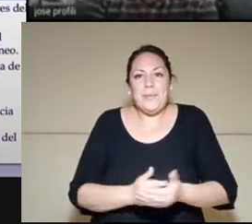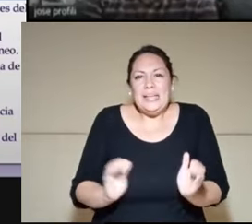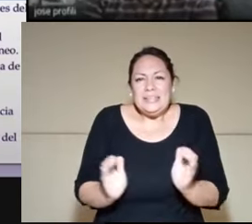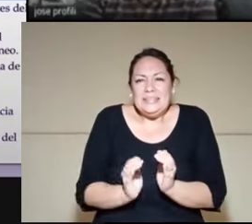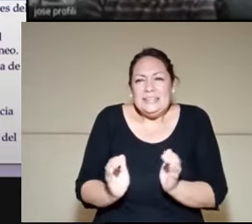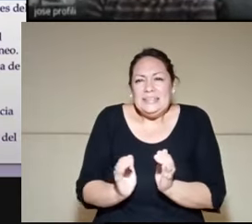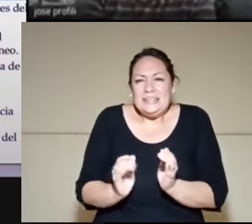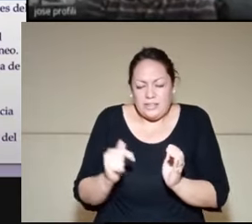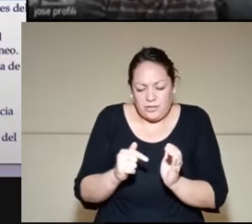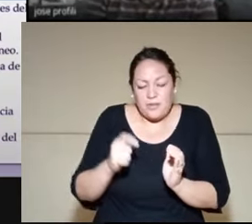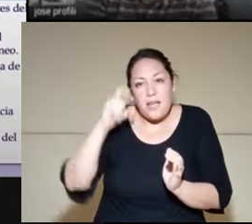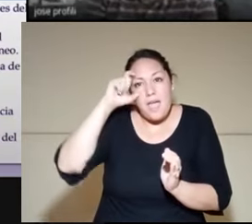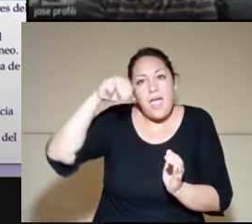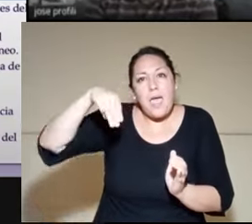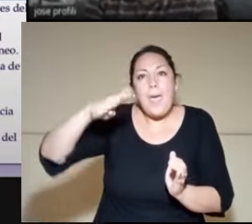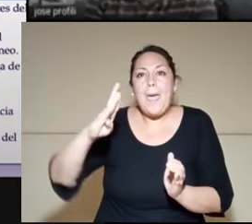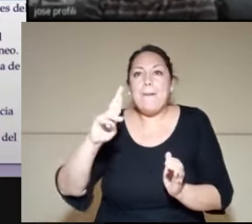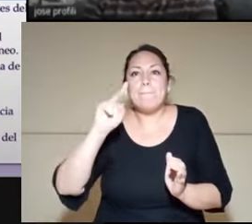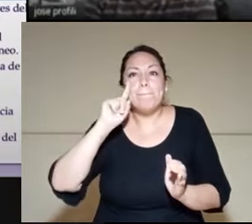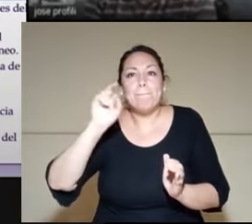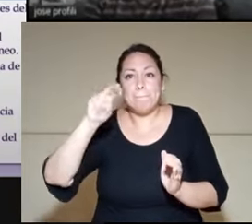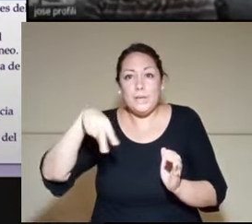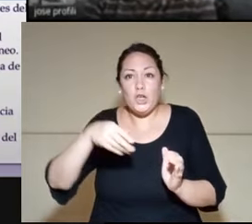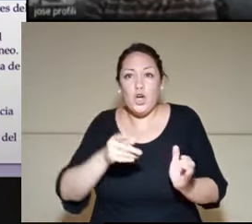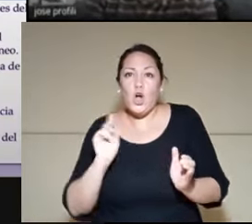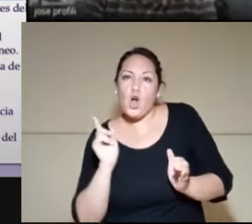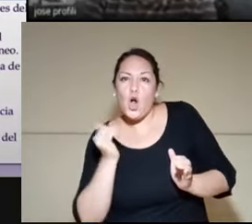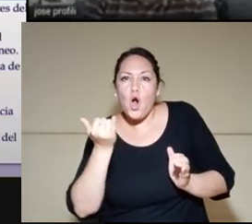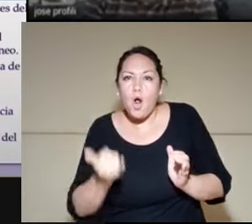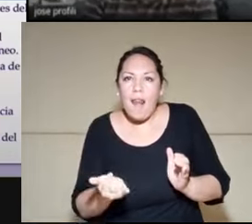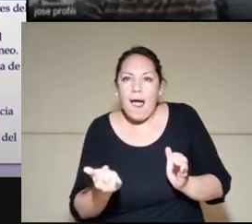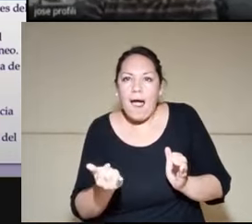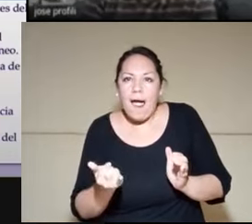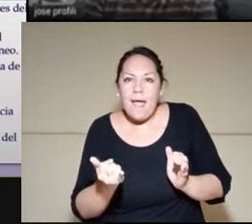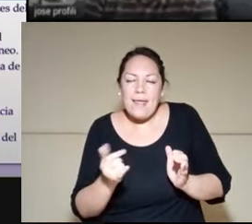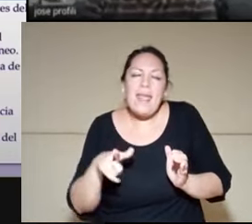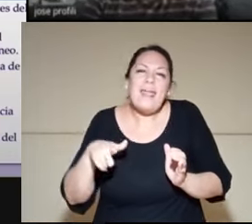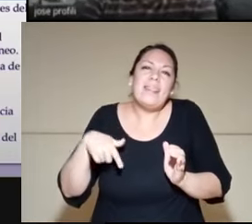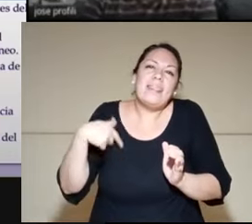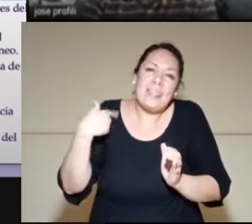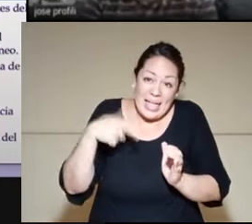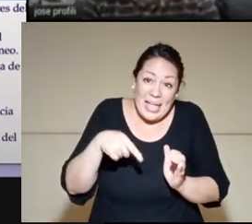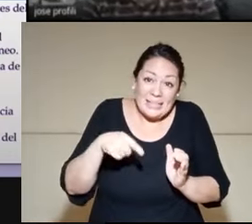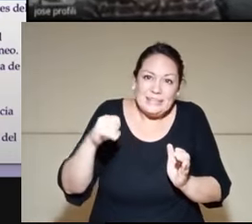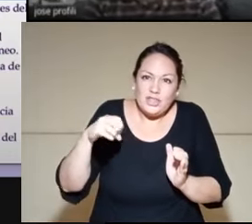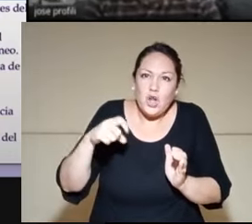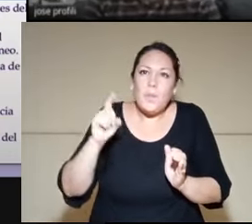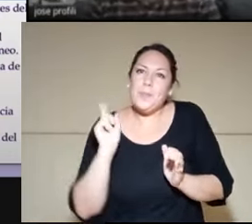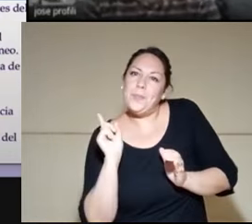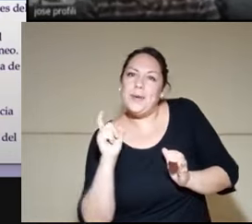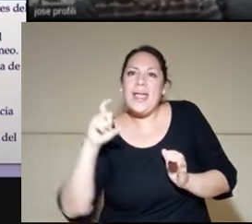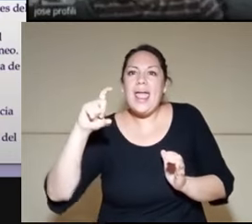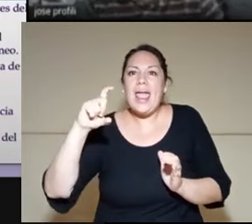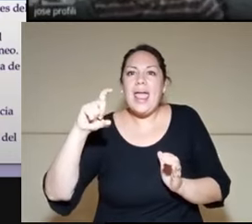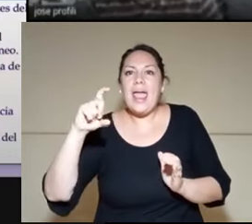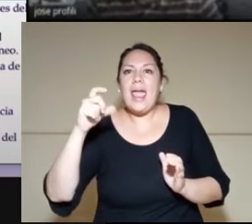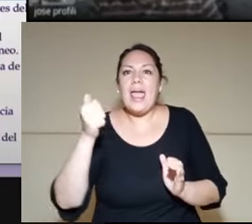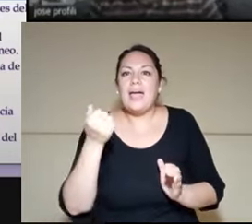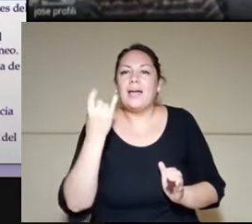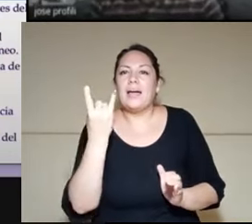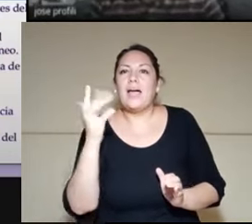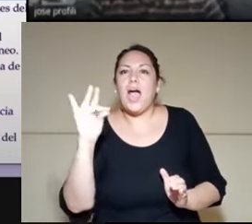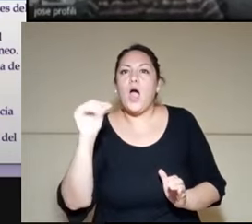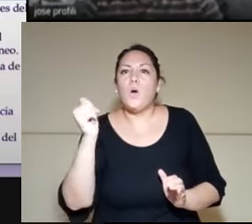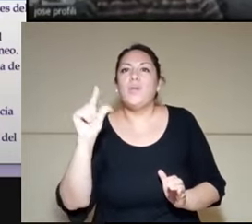un embrión también tenemos una cola, que es como una cola de un animal. Esa cola, esa zona se llama caudal. Entonces, todo